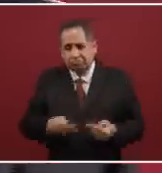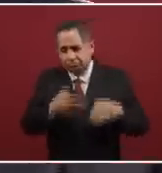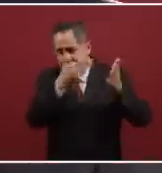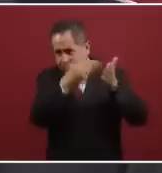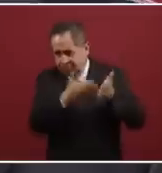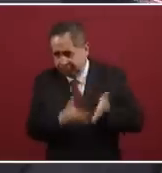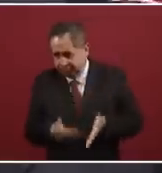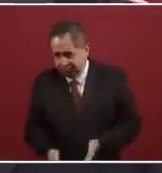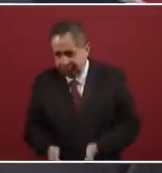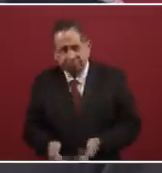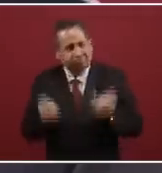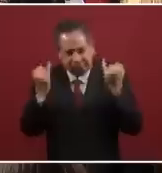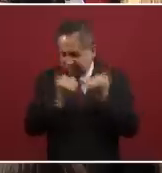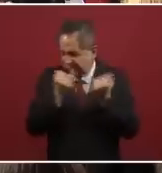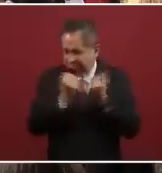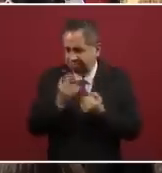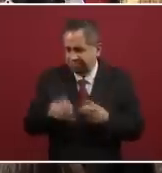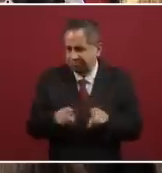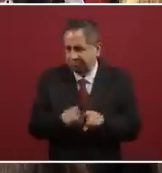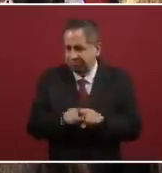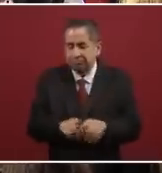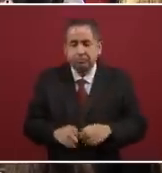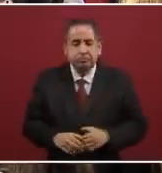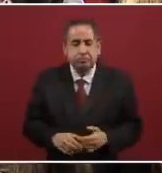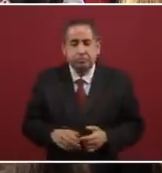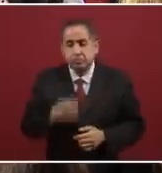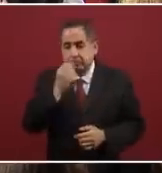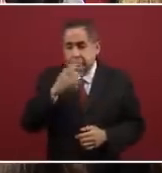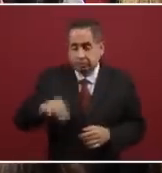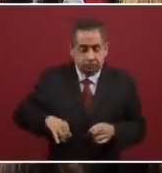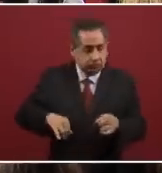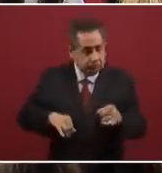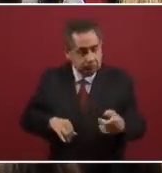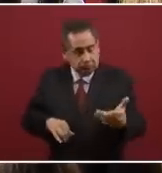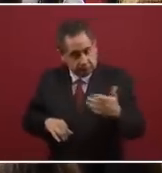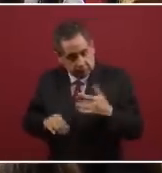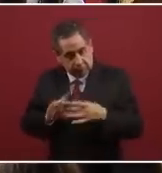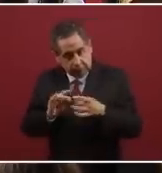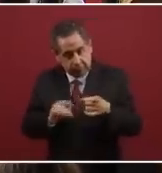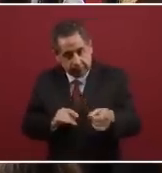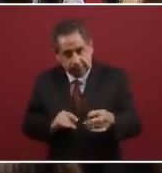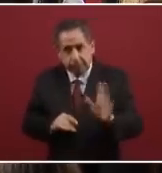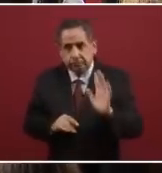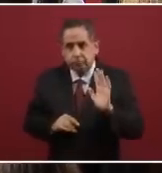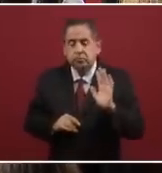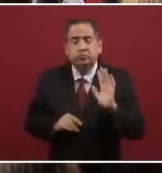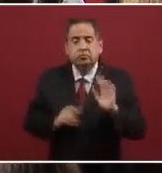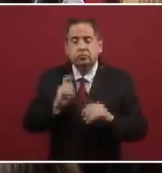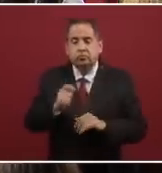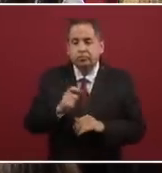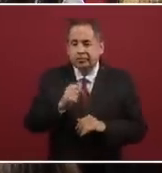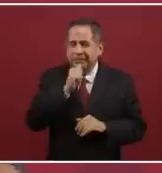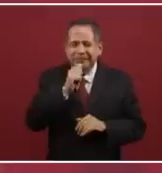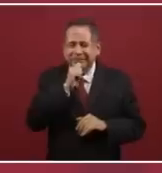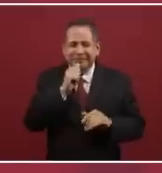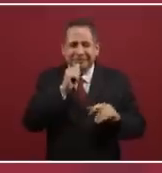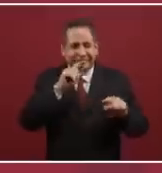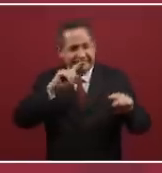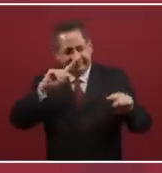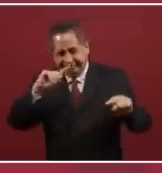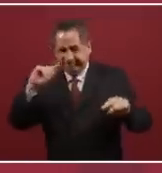este caso… De arriba para abajo. Pero es interesante tocar el tema. No hemos logrado